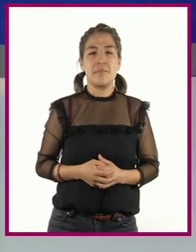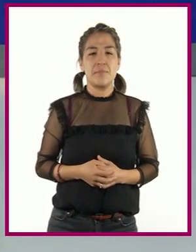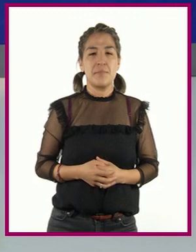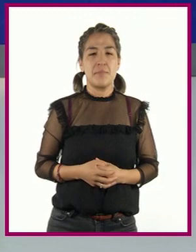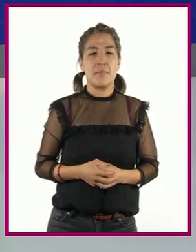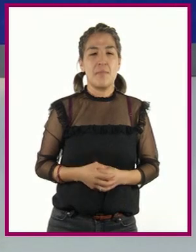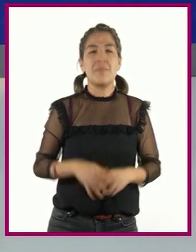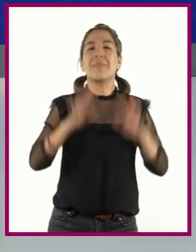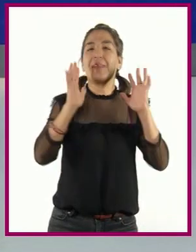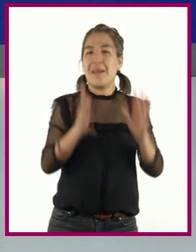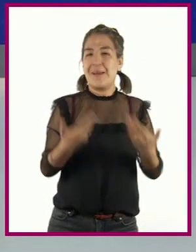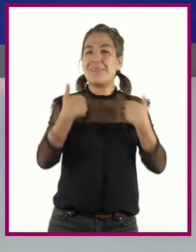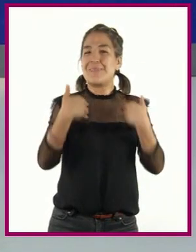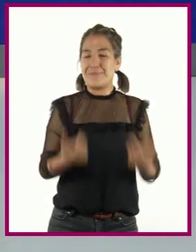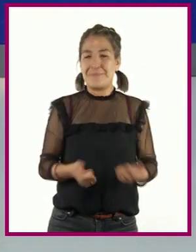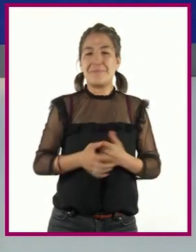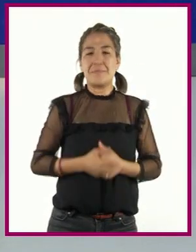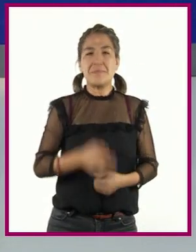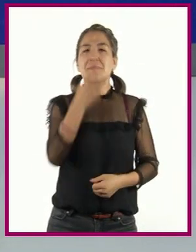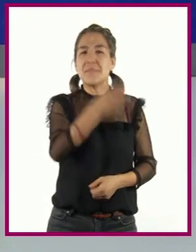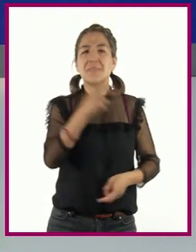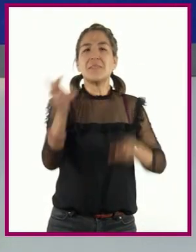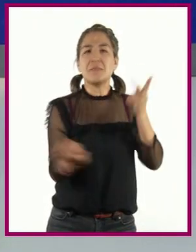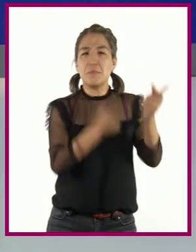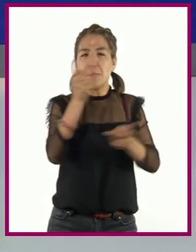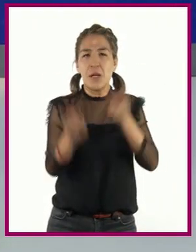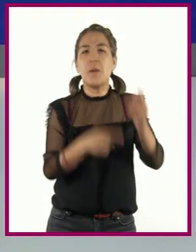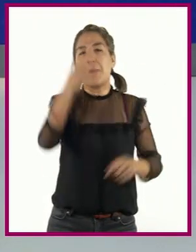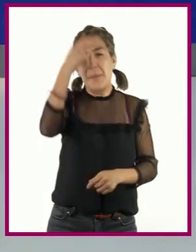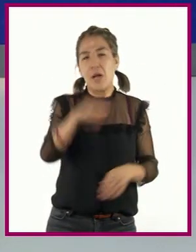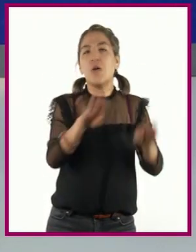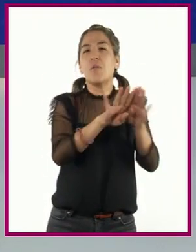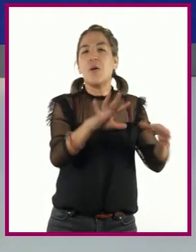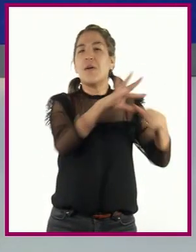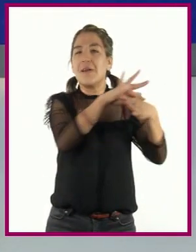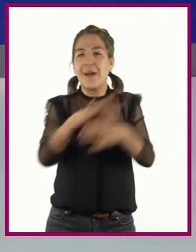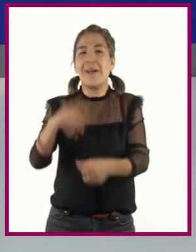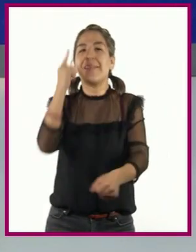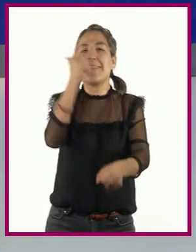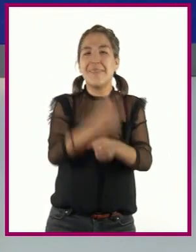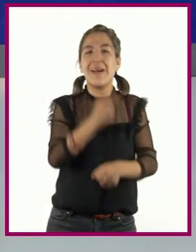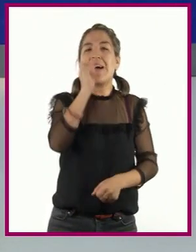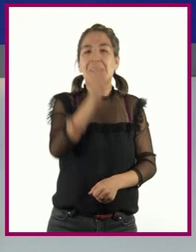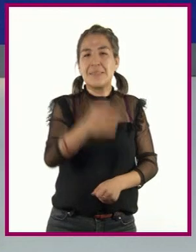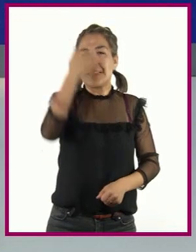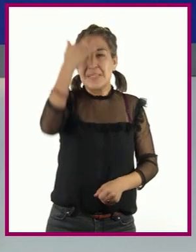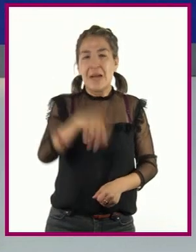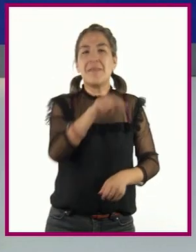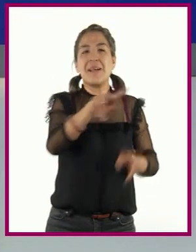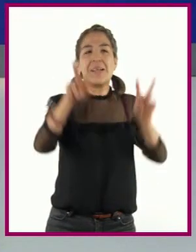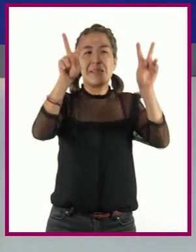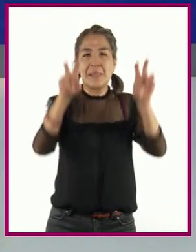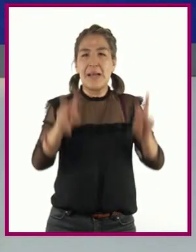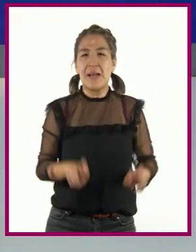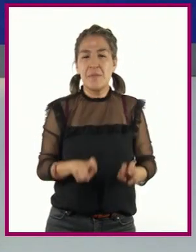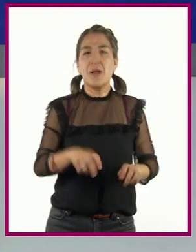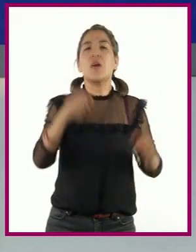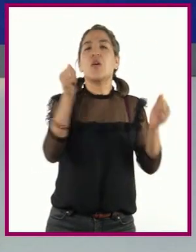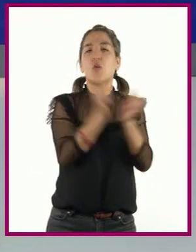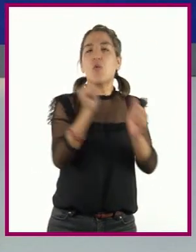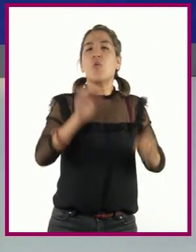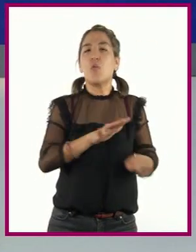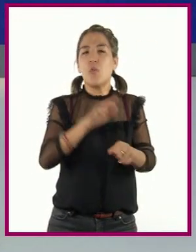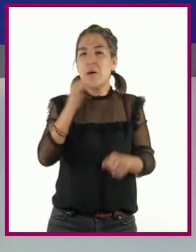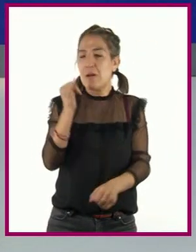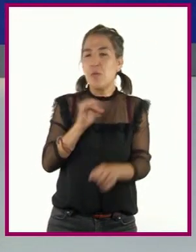Ya comprendo, Elena. Estas preguntas nos servirán como guía para identificar qué se sabe del tema, con qué información se